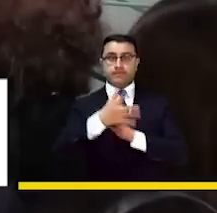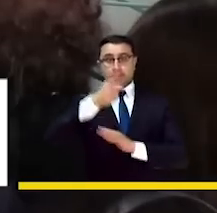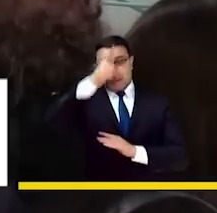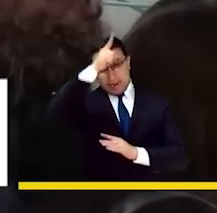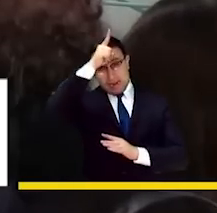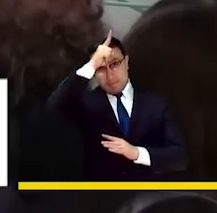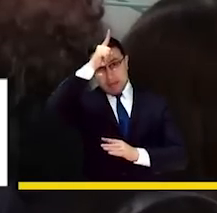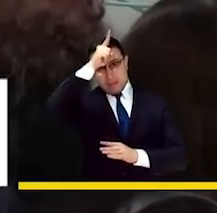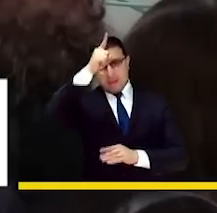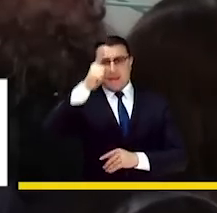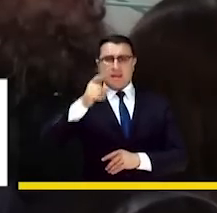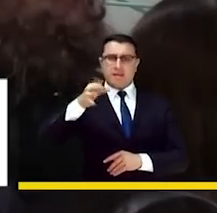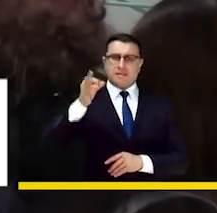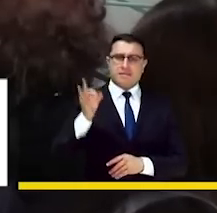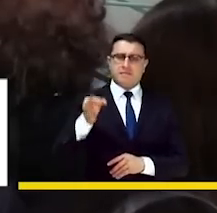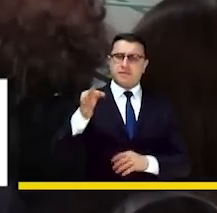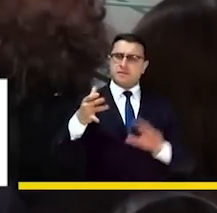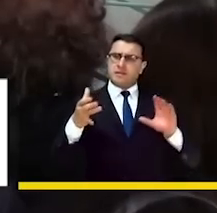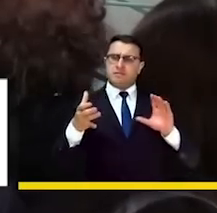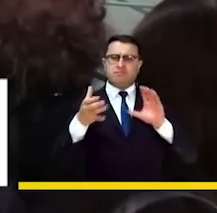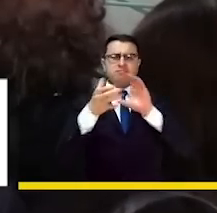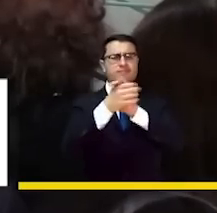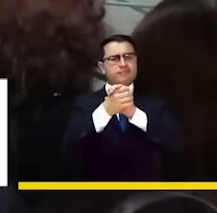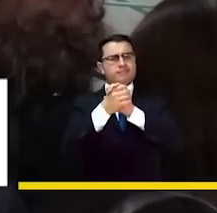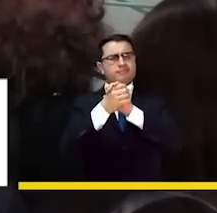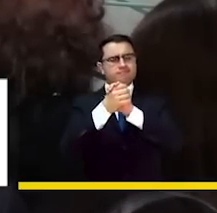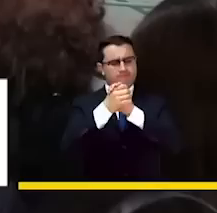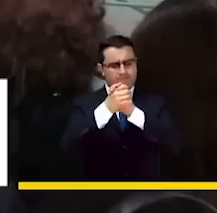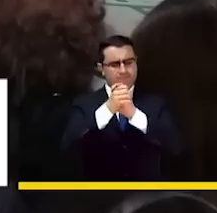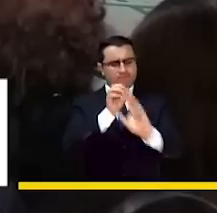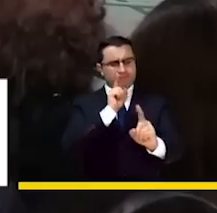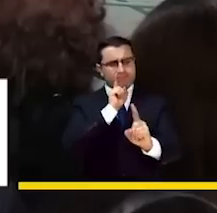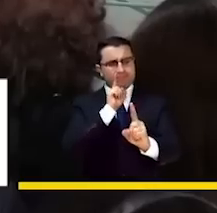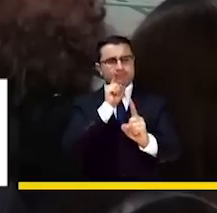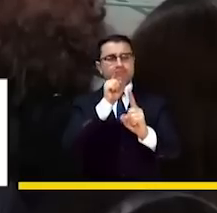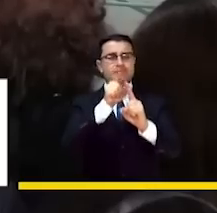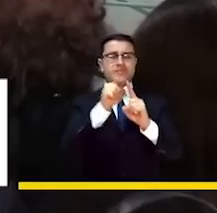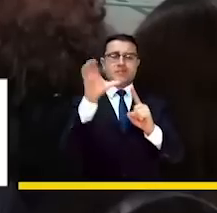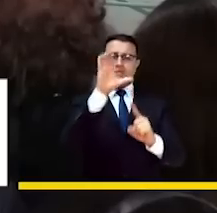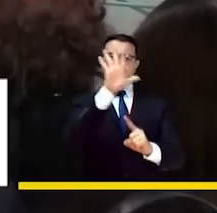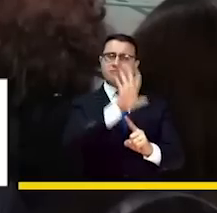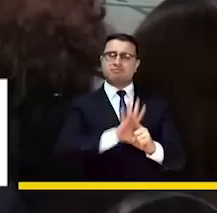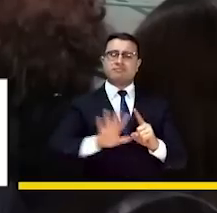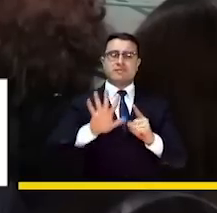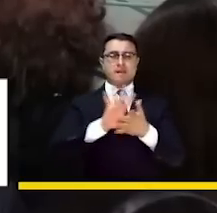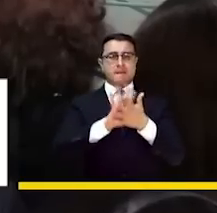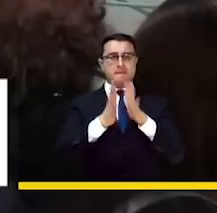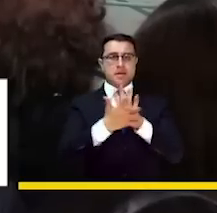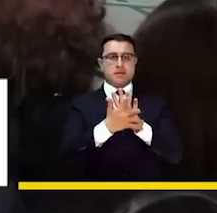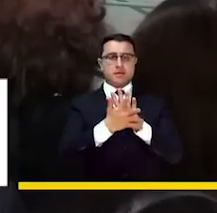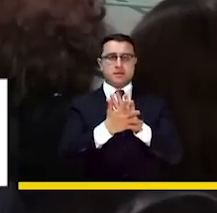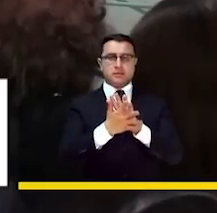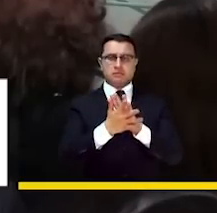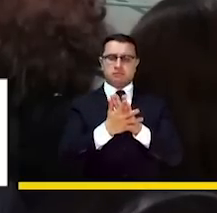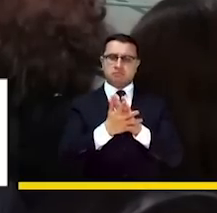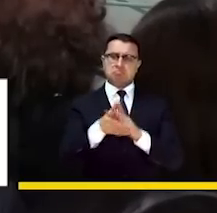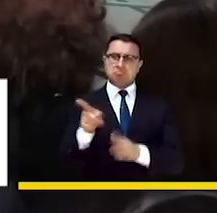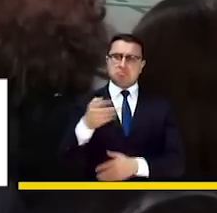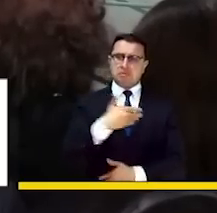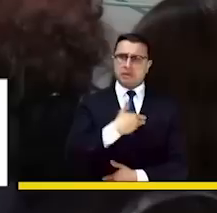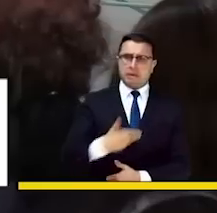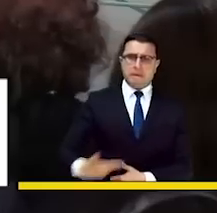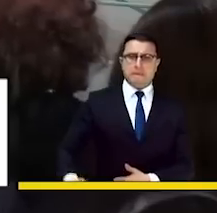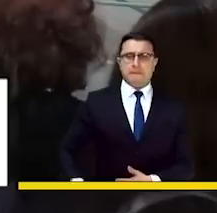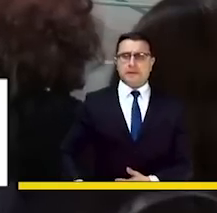siempre ha sido un amigo de la búsqueda de la paz en Colombia. El señor presidente de la República